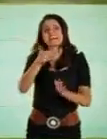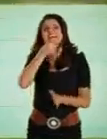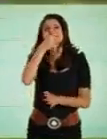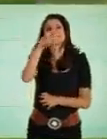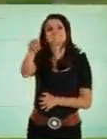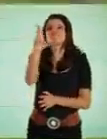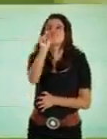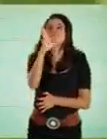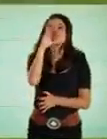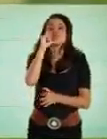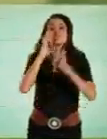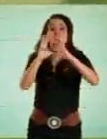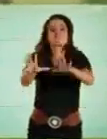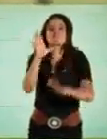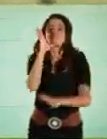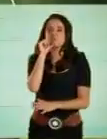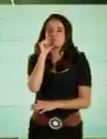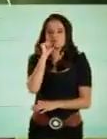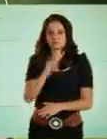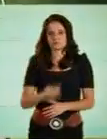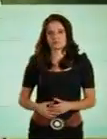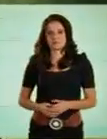Les dije que no iba a poder ni darle una pelota.